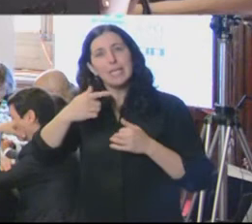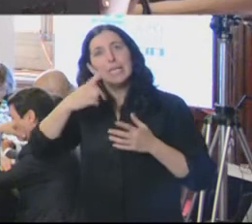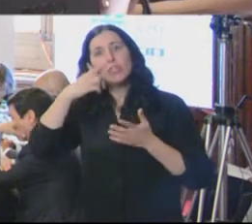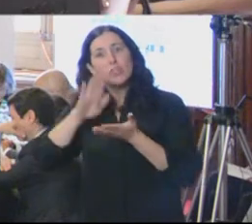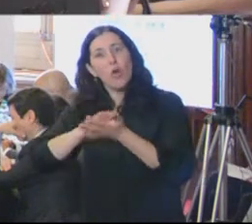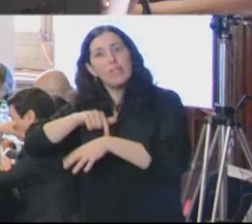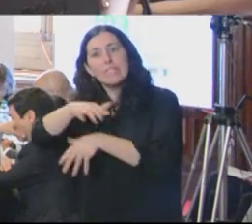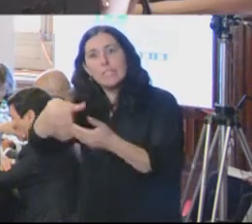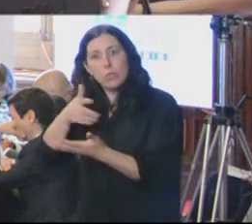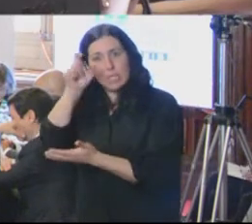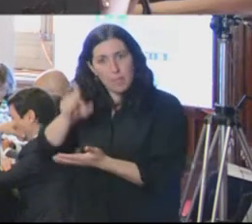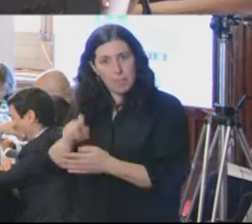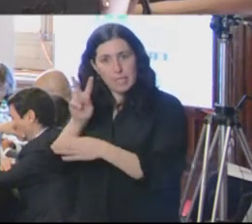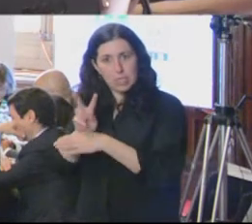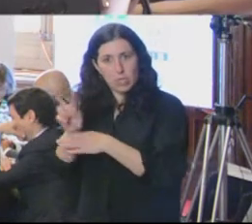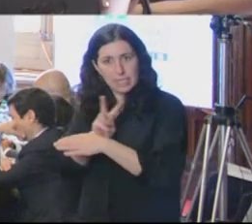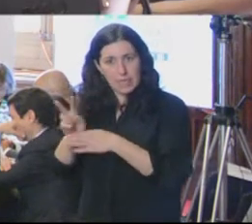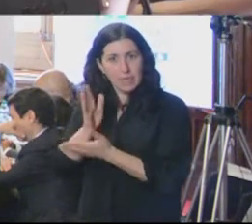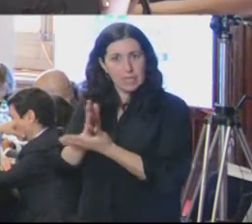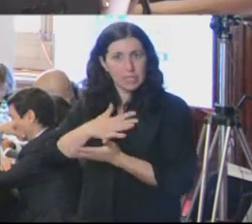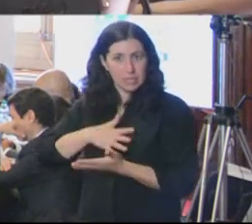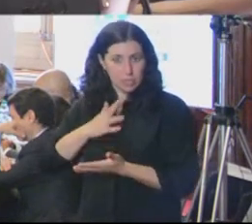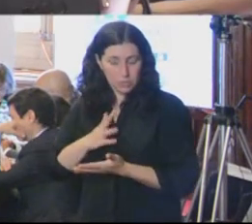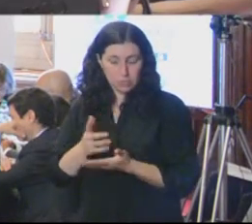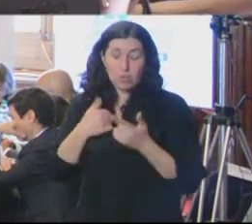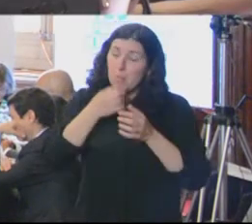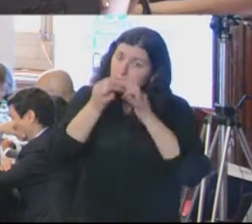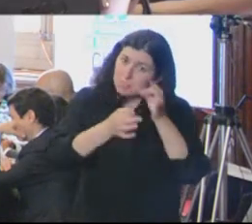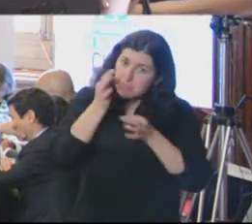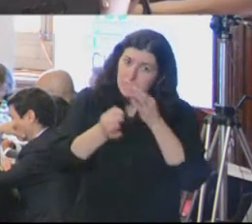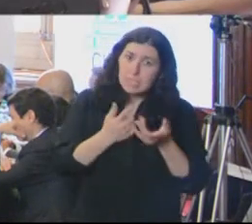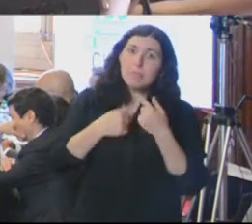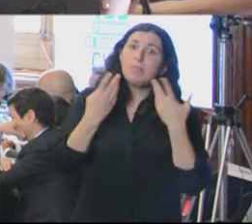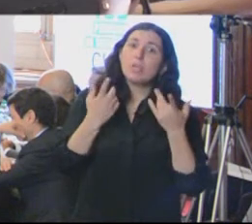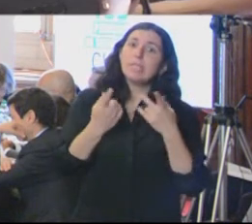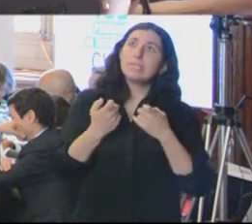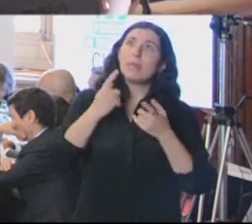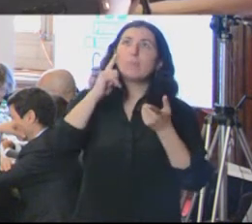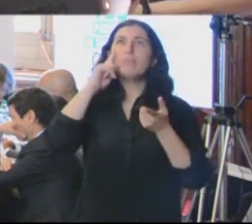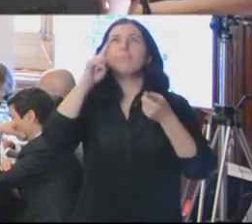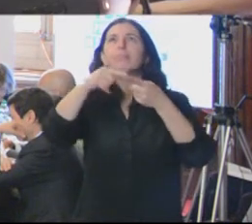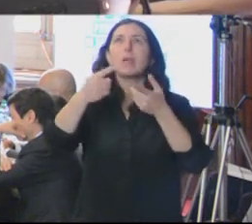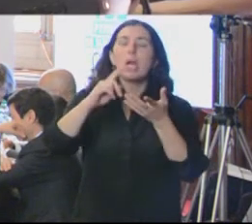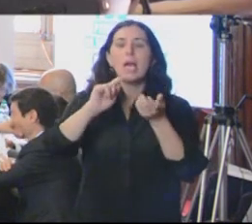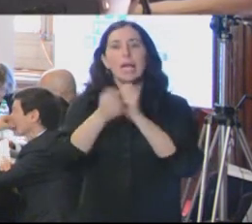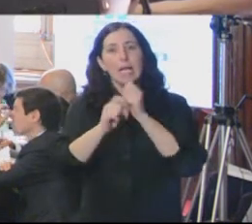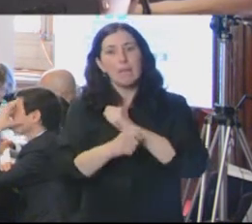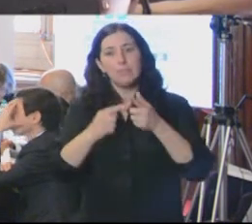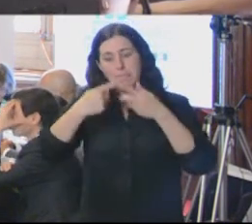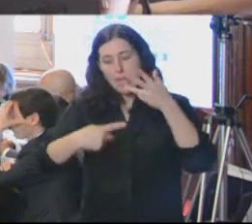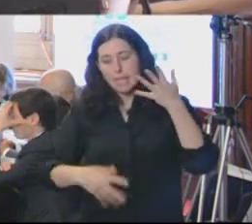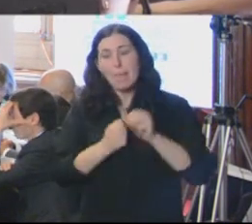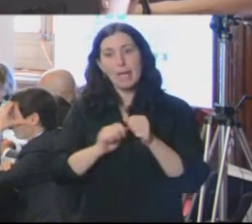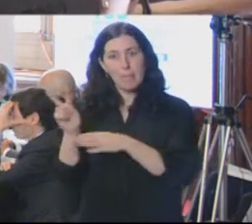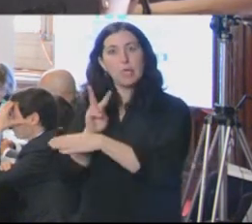y defensoras de derechos humanos y líderes sociales en perspectiva de adoptar medidas para su protección, defensa y garantía. Las